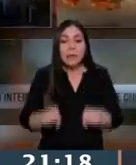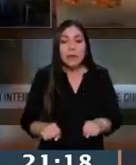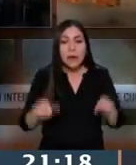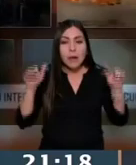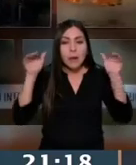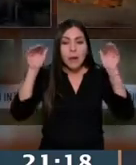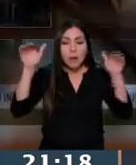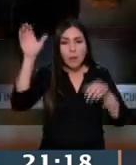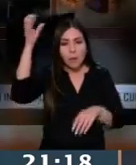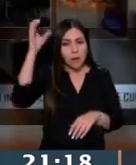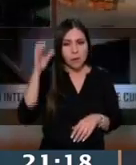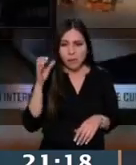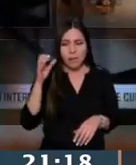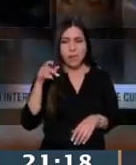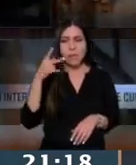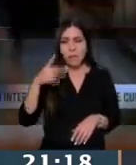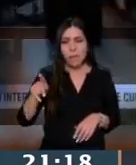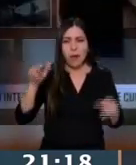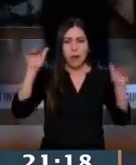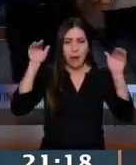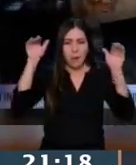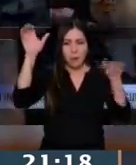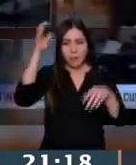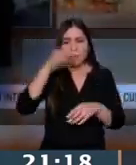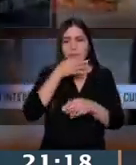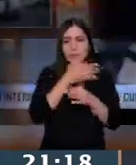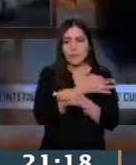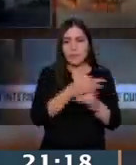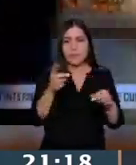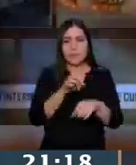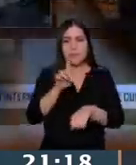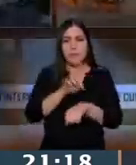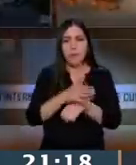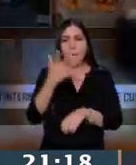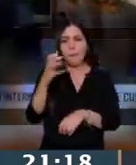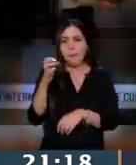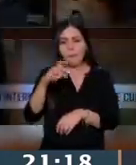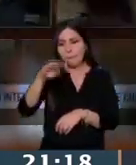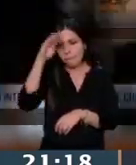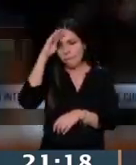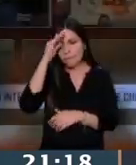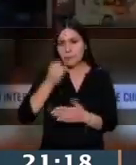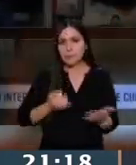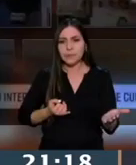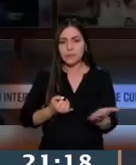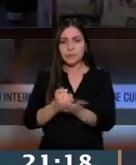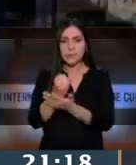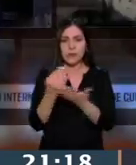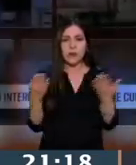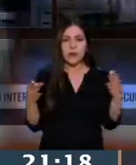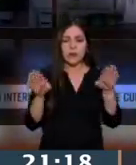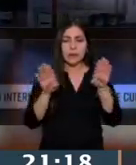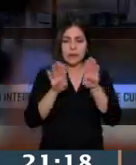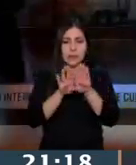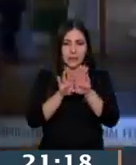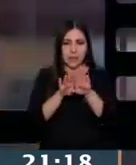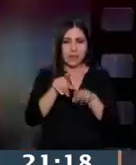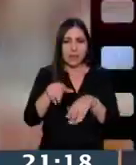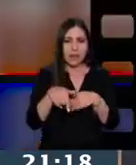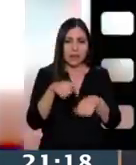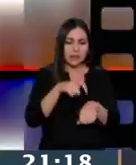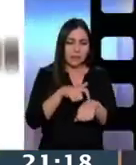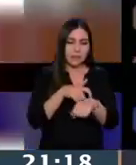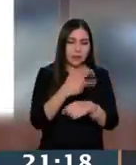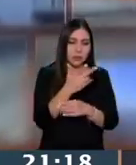La administración del aeropuerto informó el 5 de enero que decidió cerrar la terminal de las 8:30 hasta